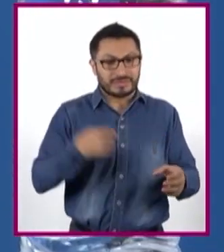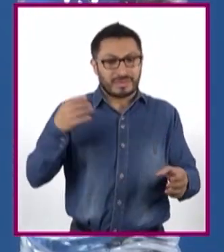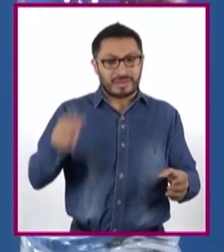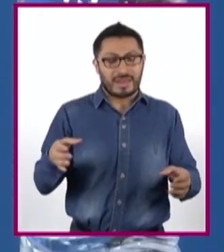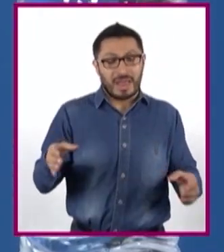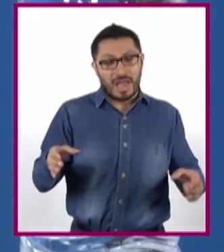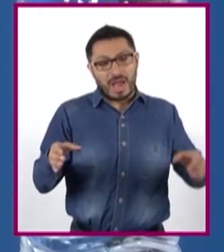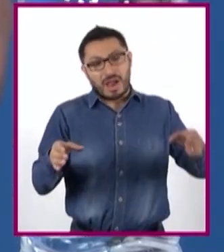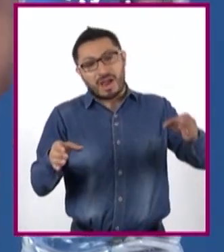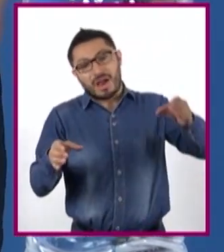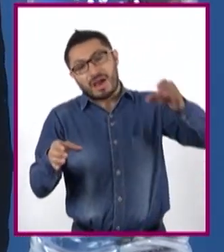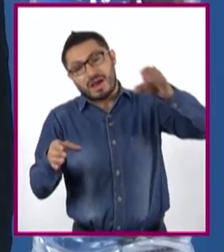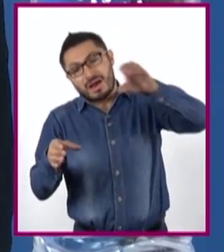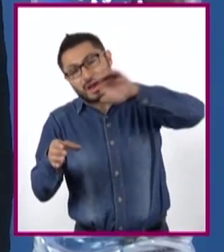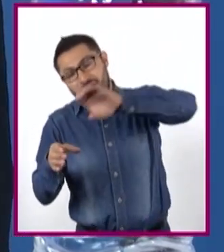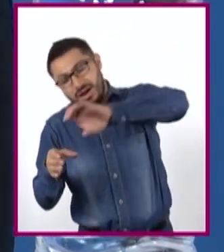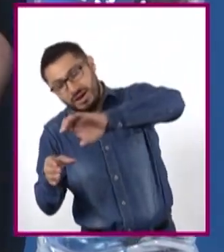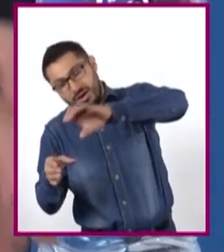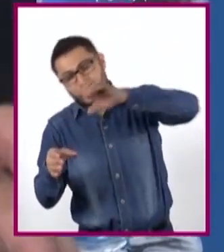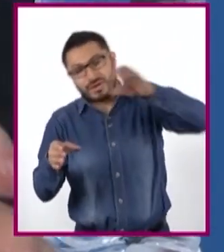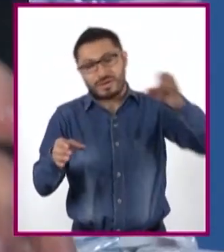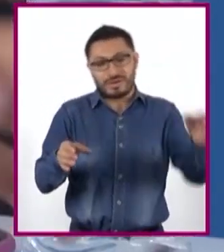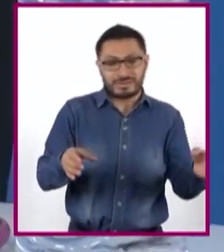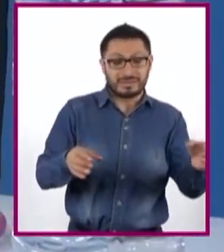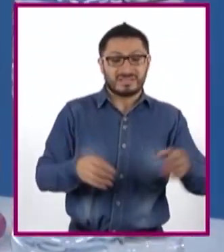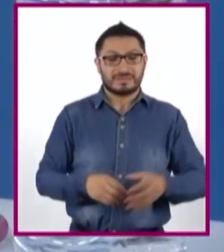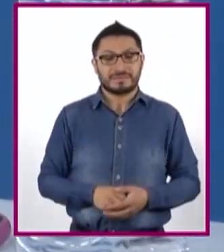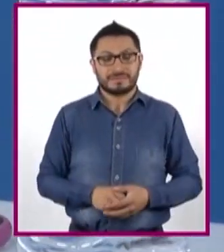vaciamos todo el contenido en el vaso.